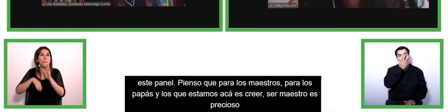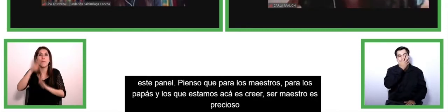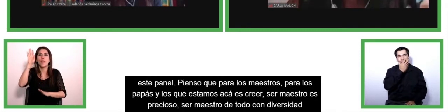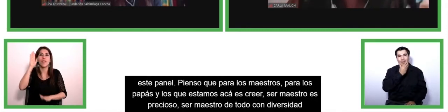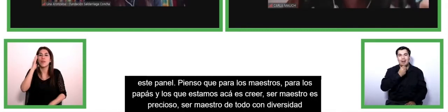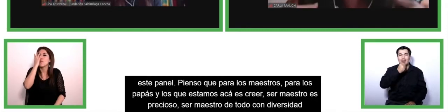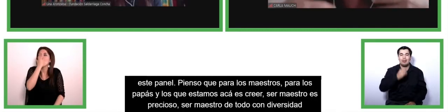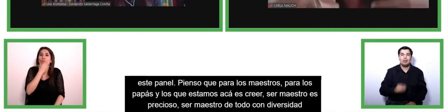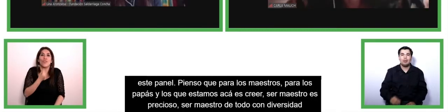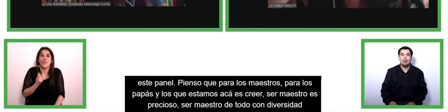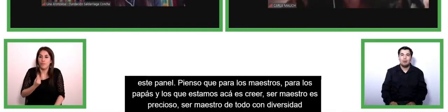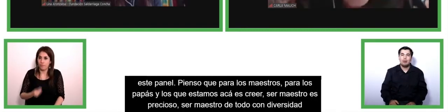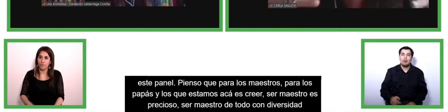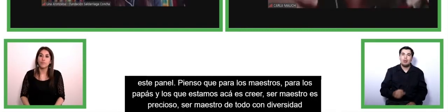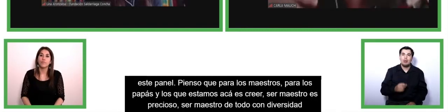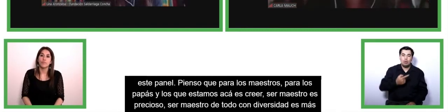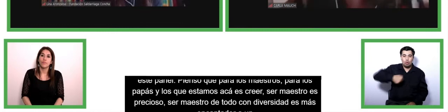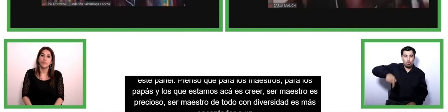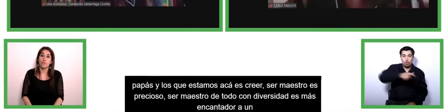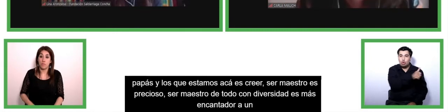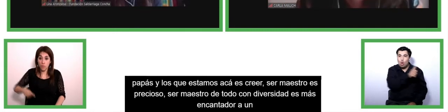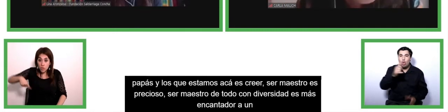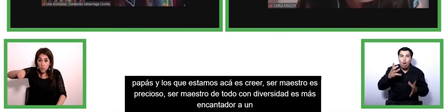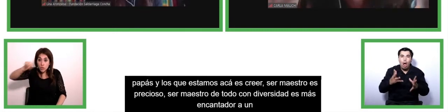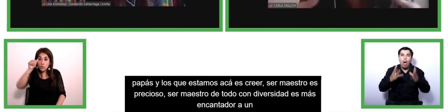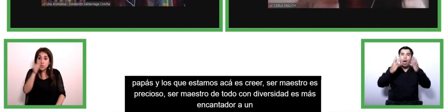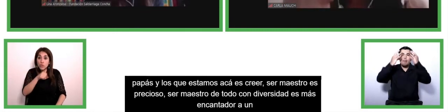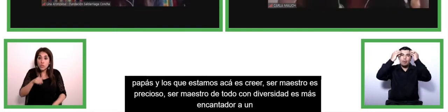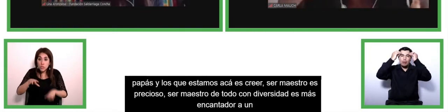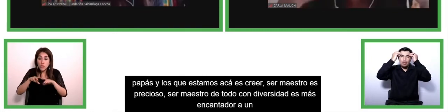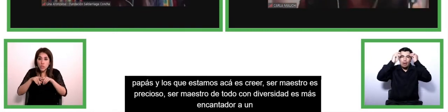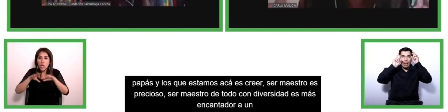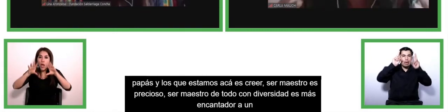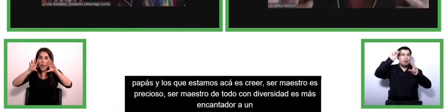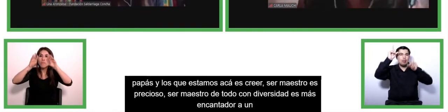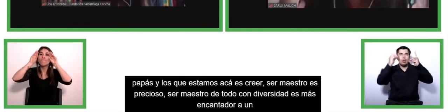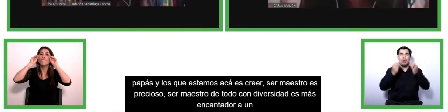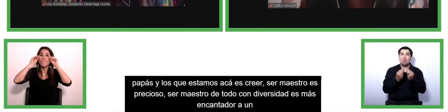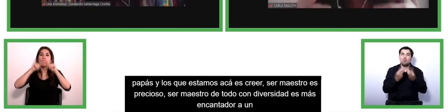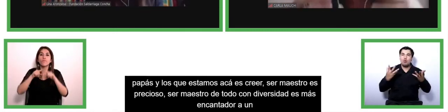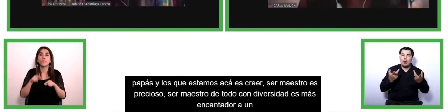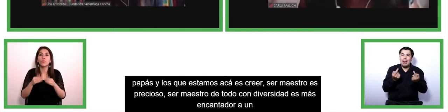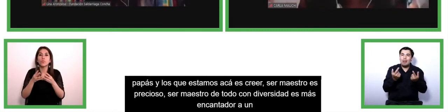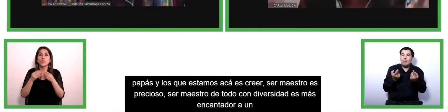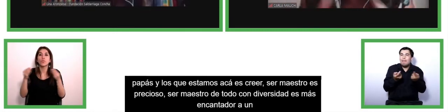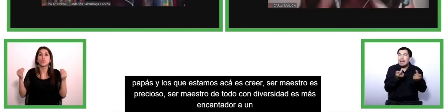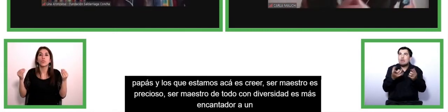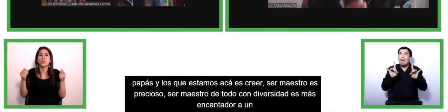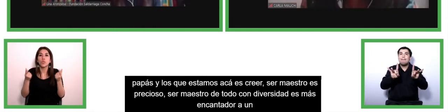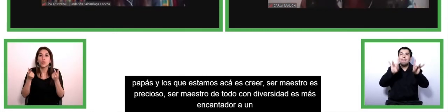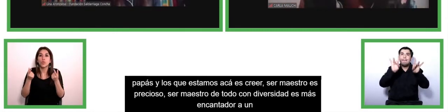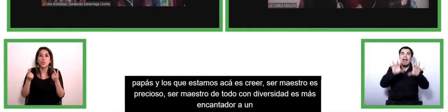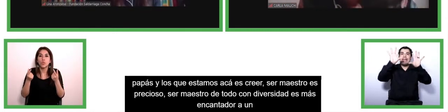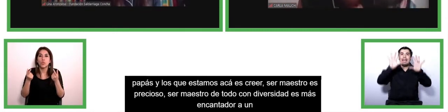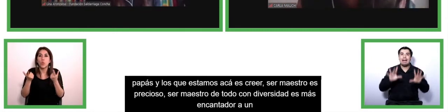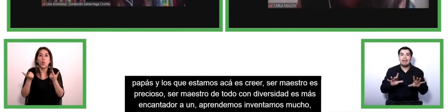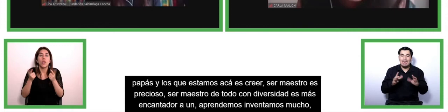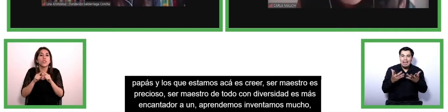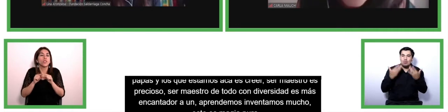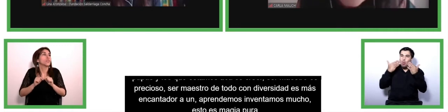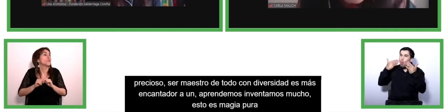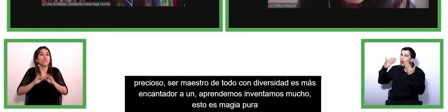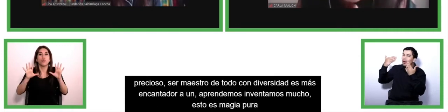aún. Aprendemos e inventamos mucho. Esto es magia pura y es un regalo que no